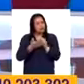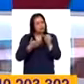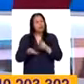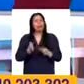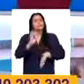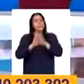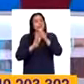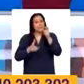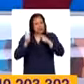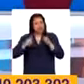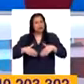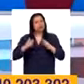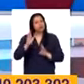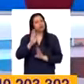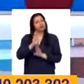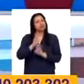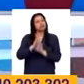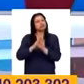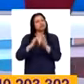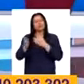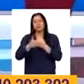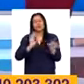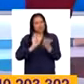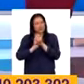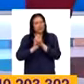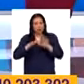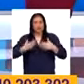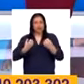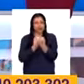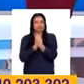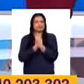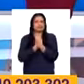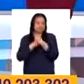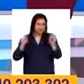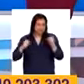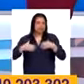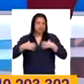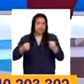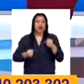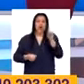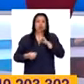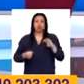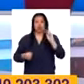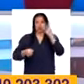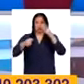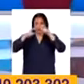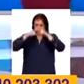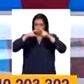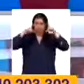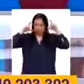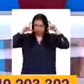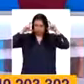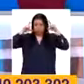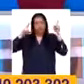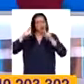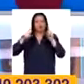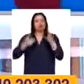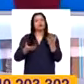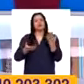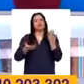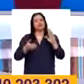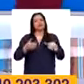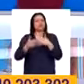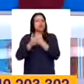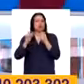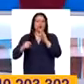que pueden salir adelante a pesar de haberse contagiado o que usando doble mascarilla evitan también llegar a una infección por